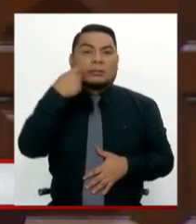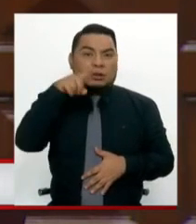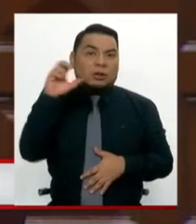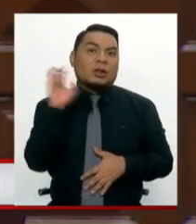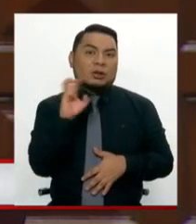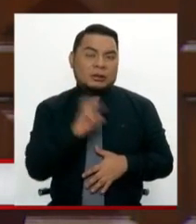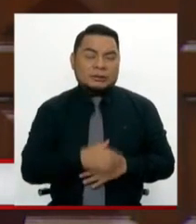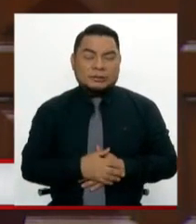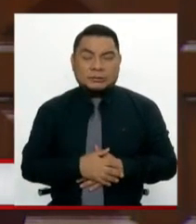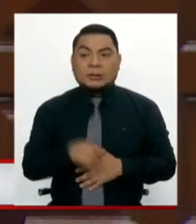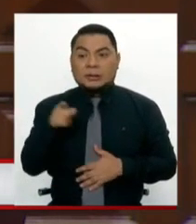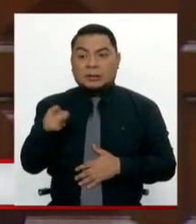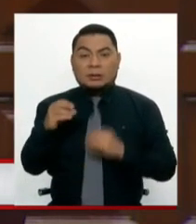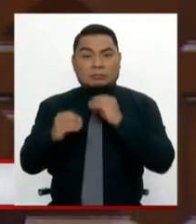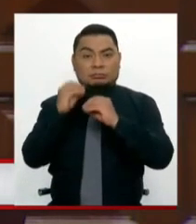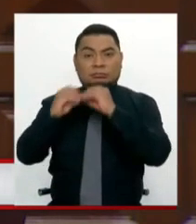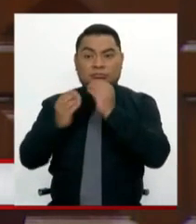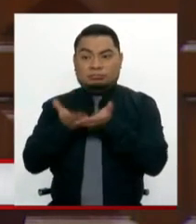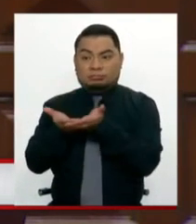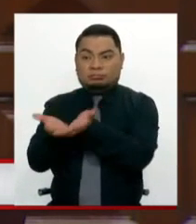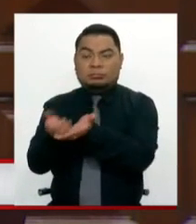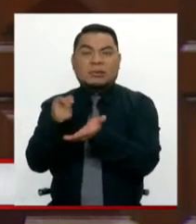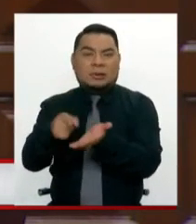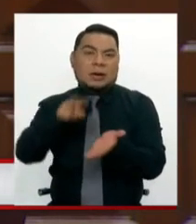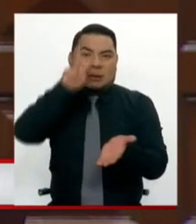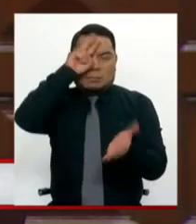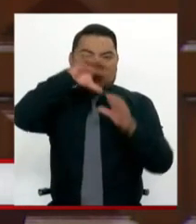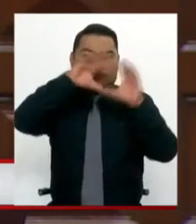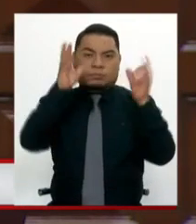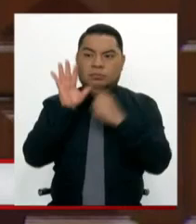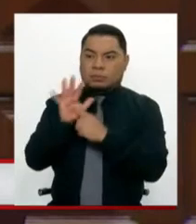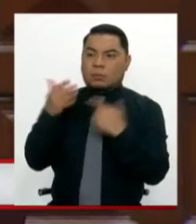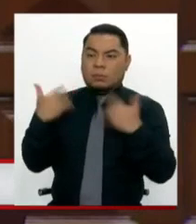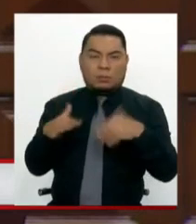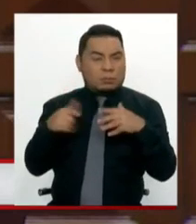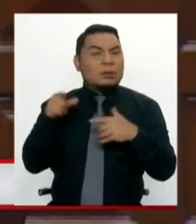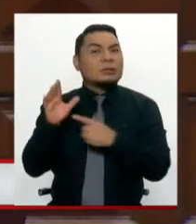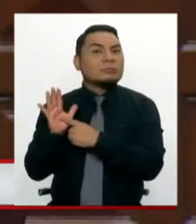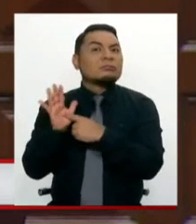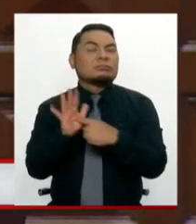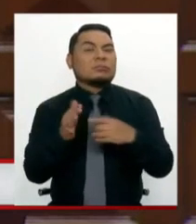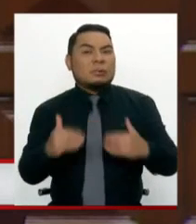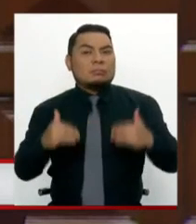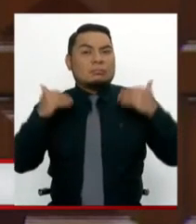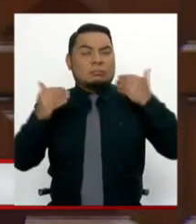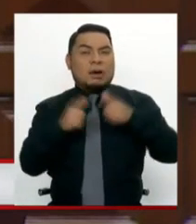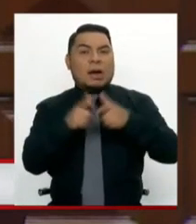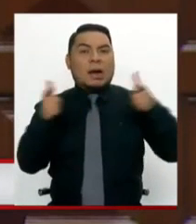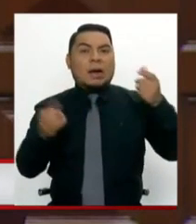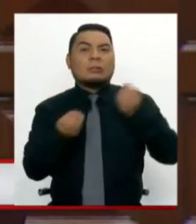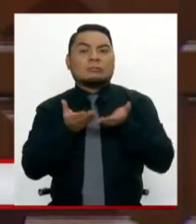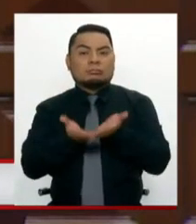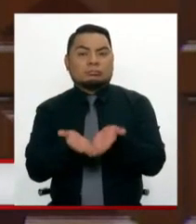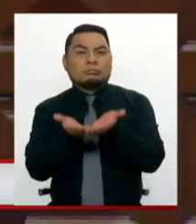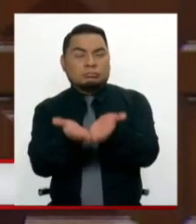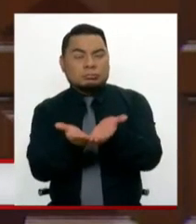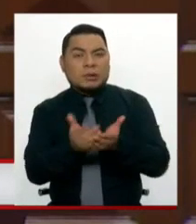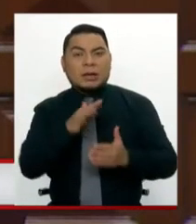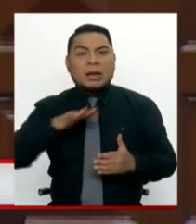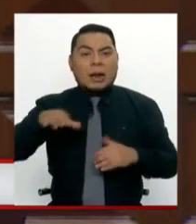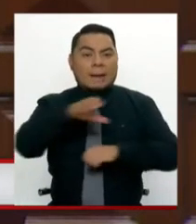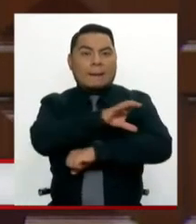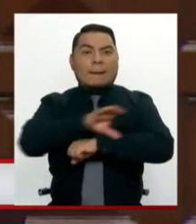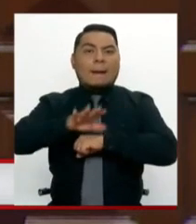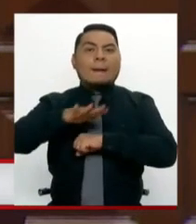de dólares. Esta obra colocará al Perú a la altura de las naciones de mayor infraestructura portuaria del